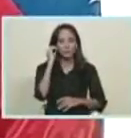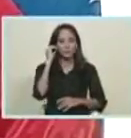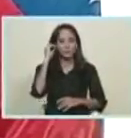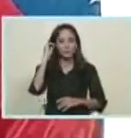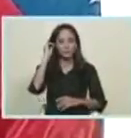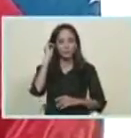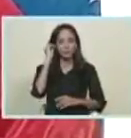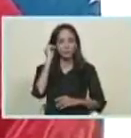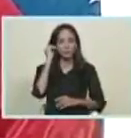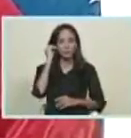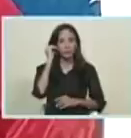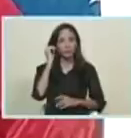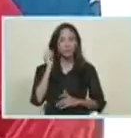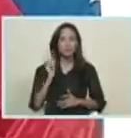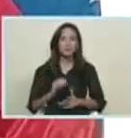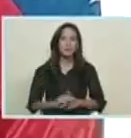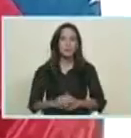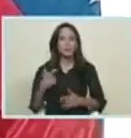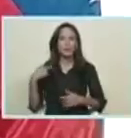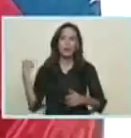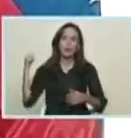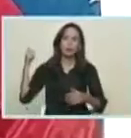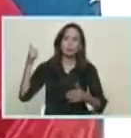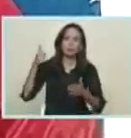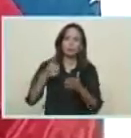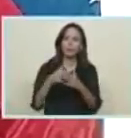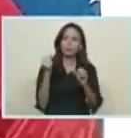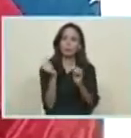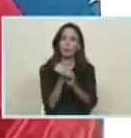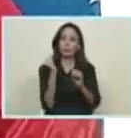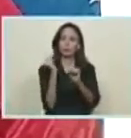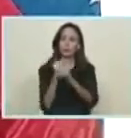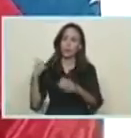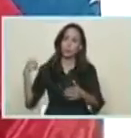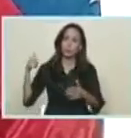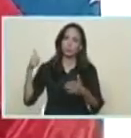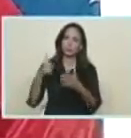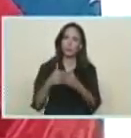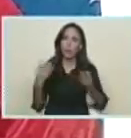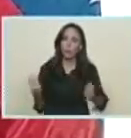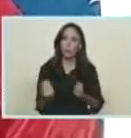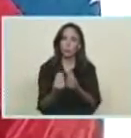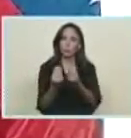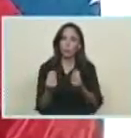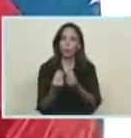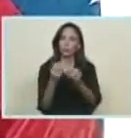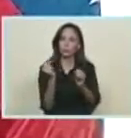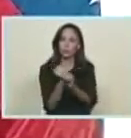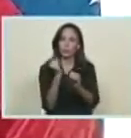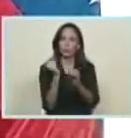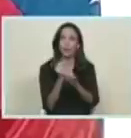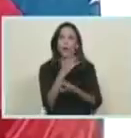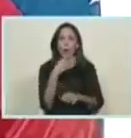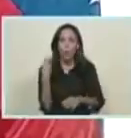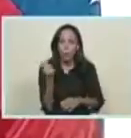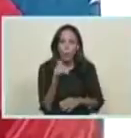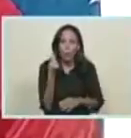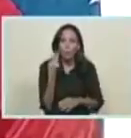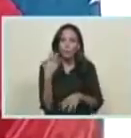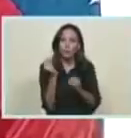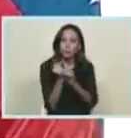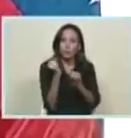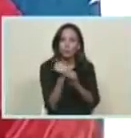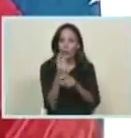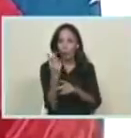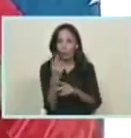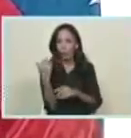gerente, quien ya viene trabajando directamente con ustedes. También es un joven. Ellos